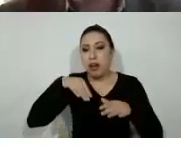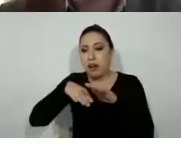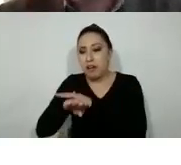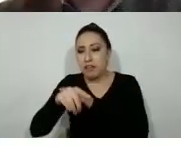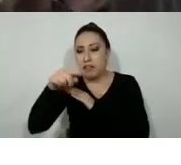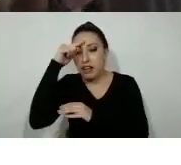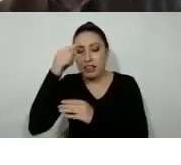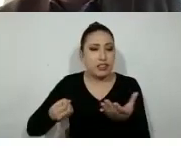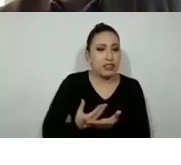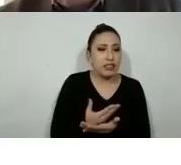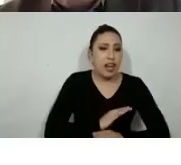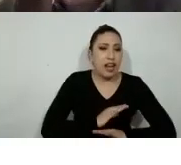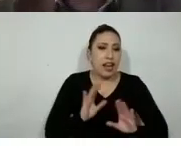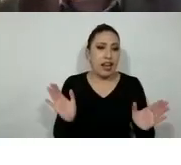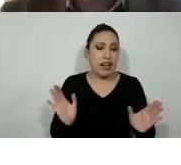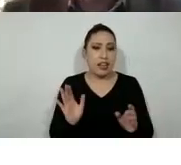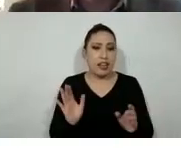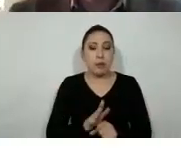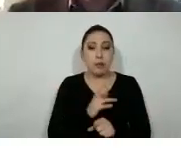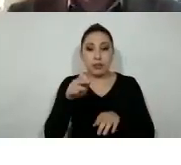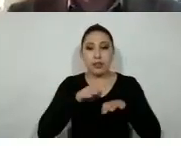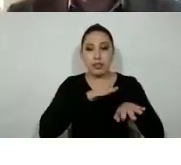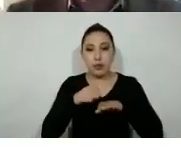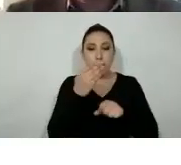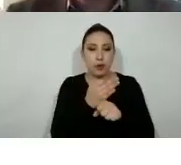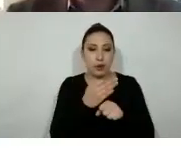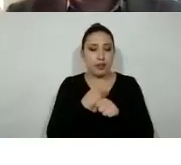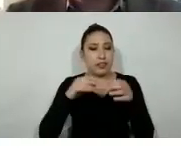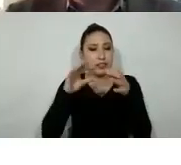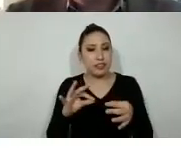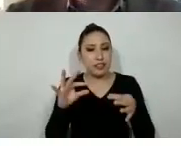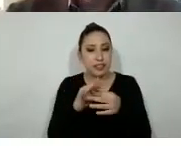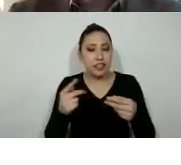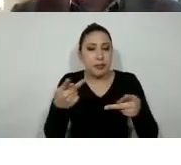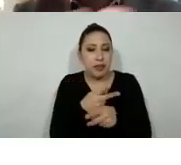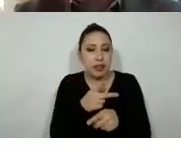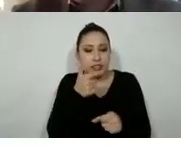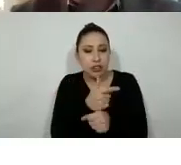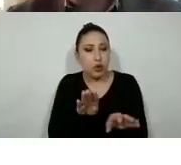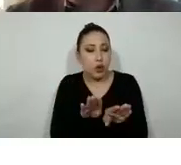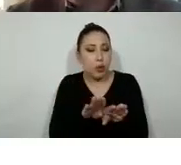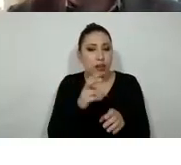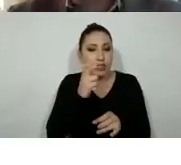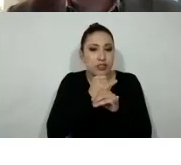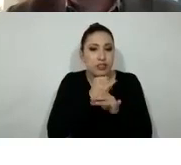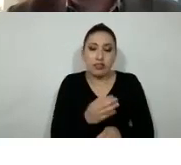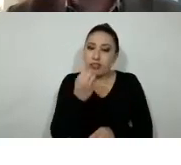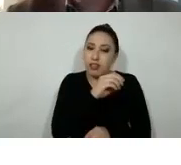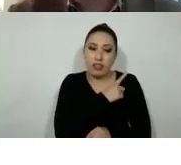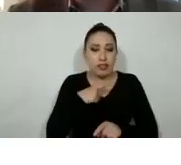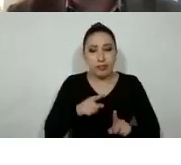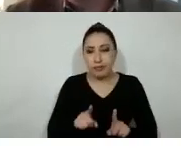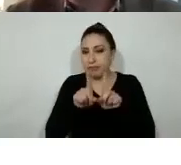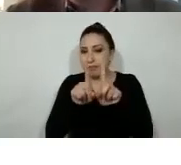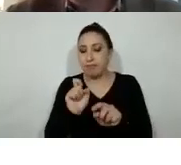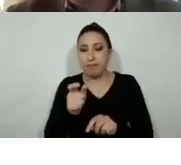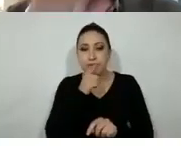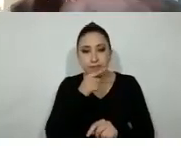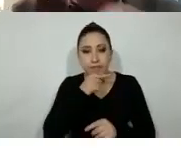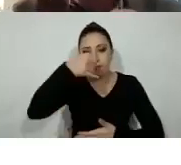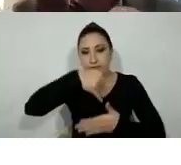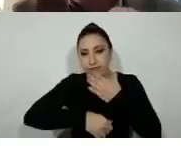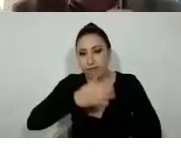es un trabajo también, que ahorita les digo cómo se encuentra uno los datos, y no hay otra más que acompañando a la policía y conociendo a fondo